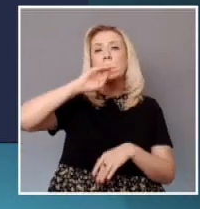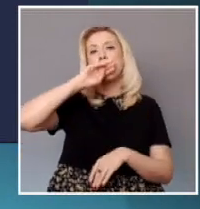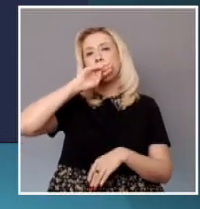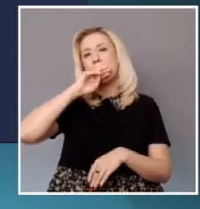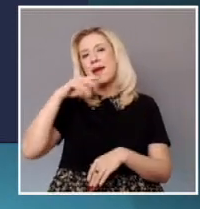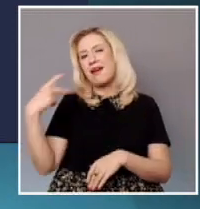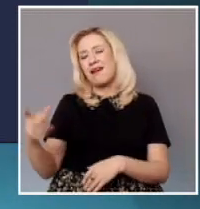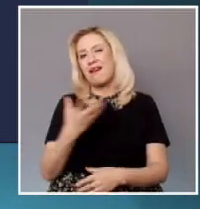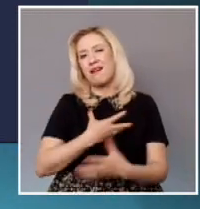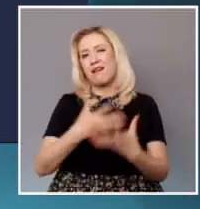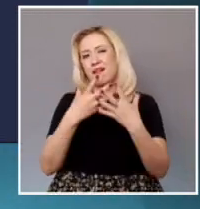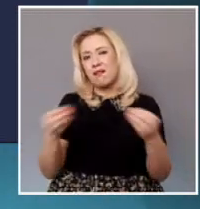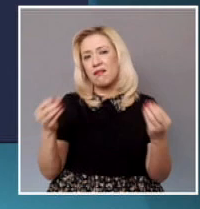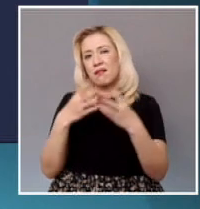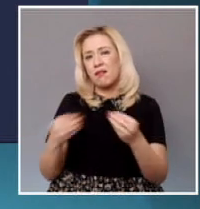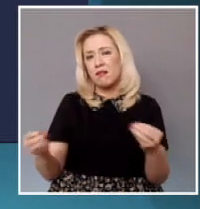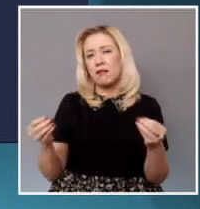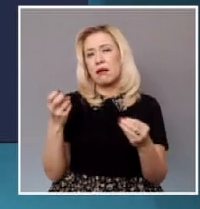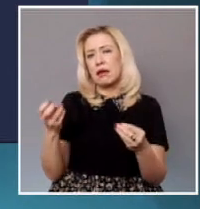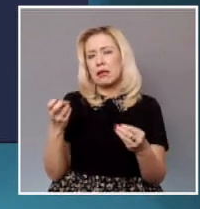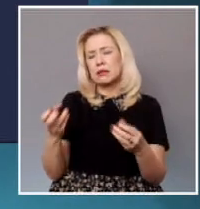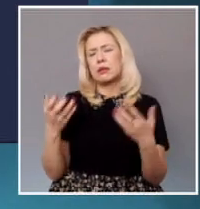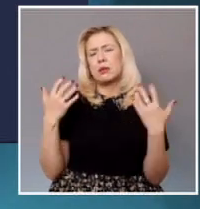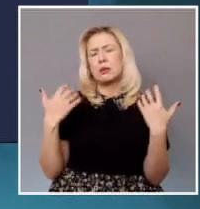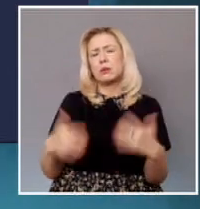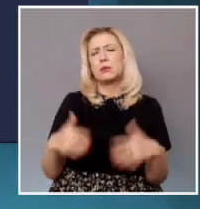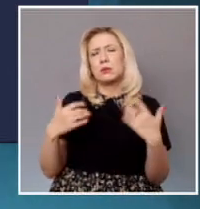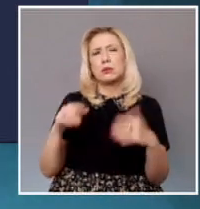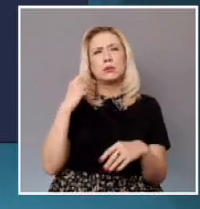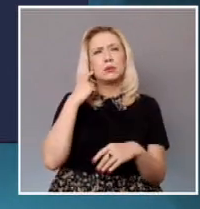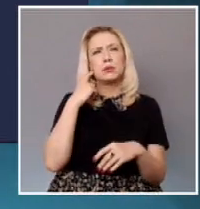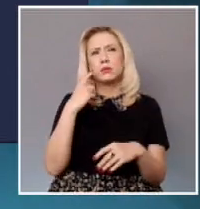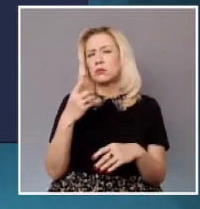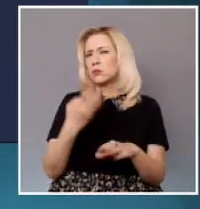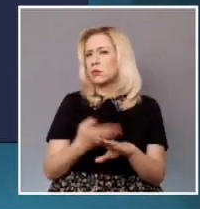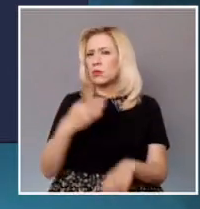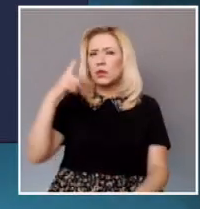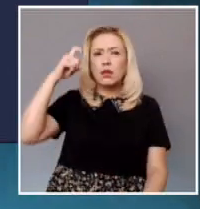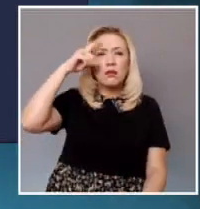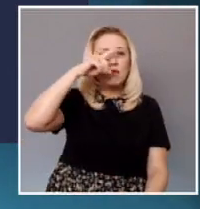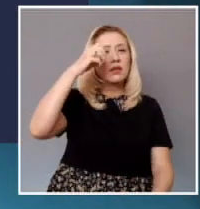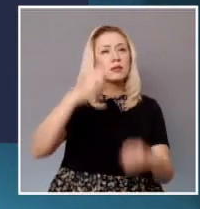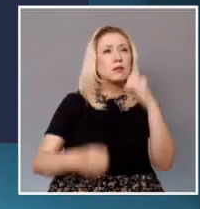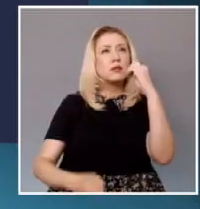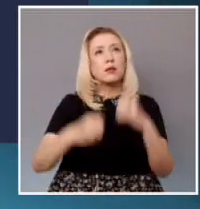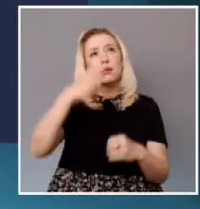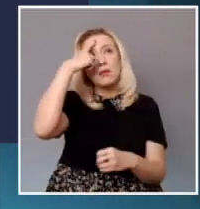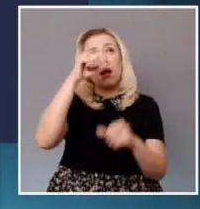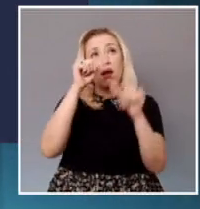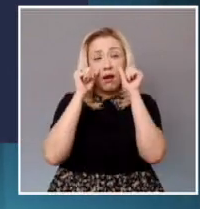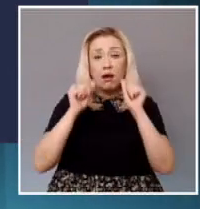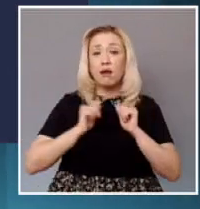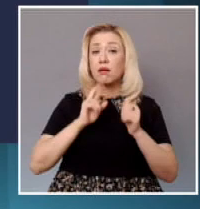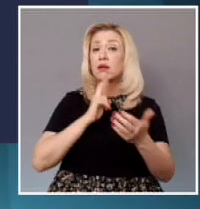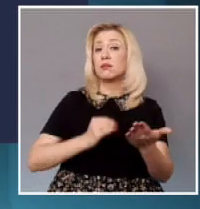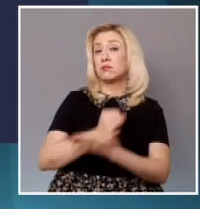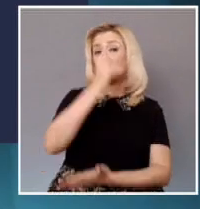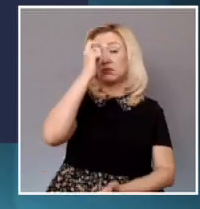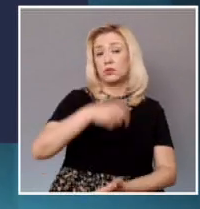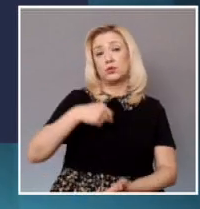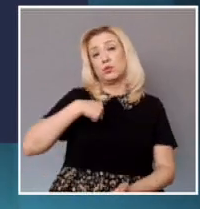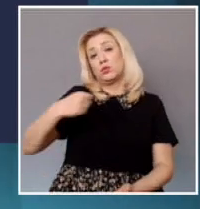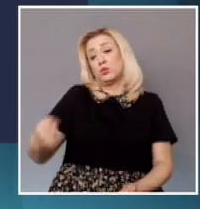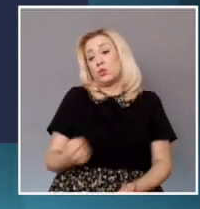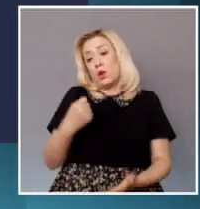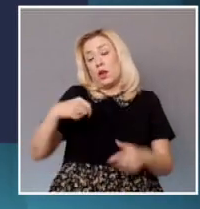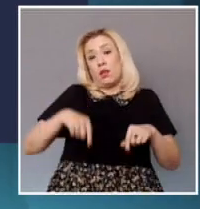violencia expresaron las dificultades que representan para ellas los procesos para obtener una sentencia. Hoy tengo el privilegio de levantar la voz en